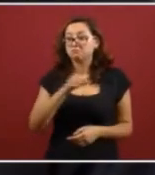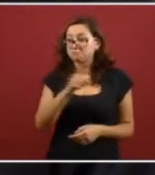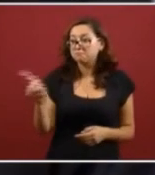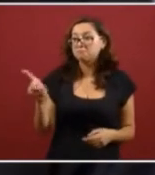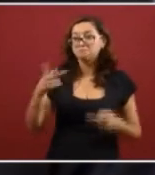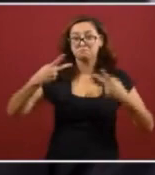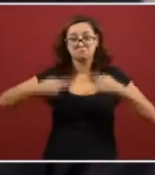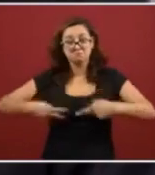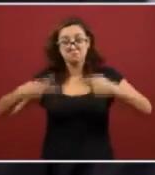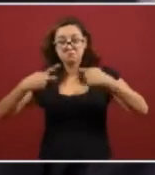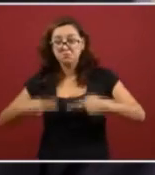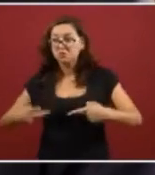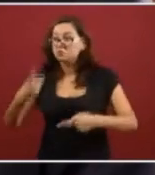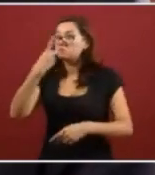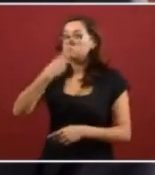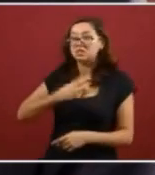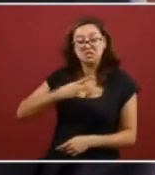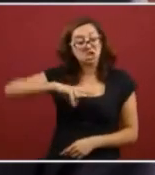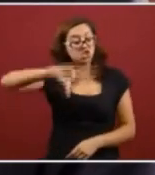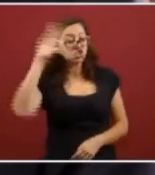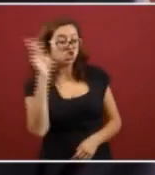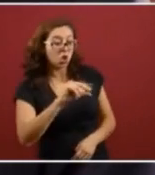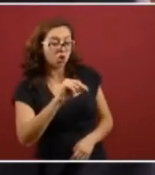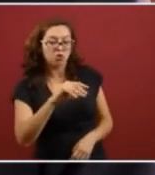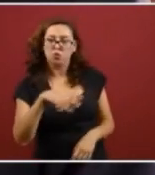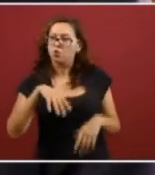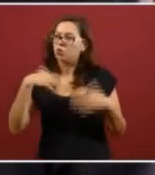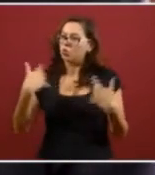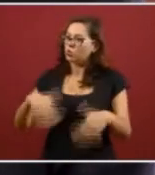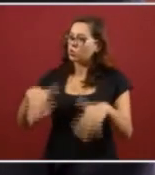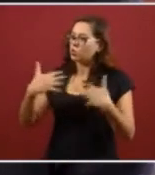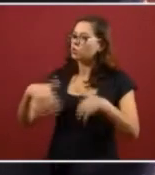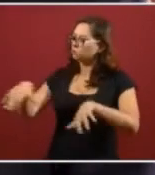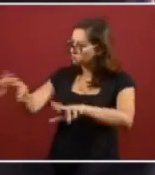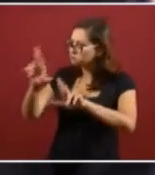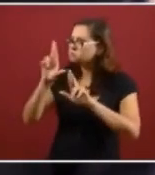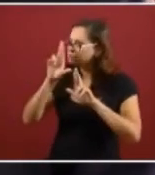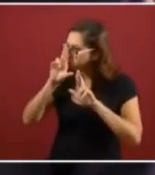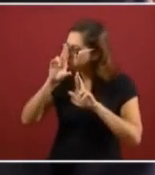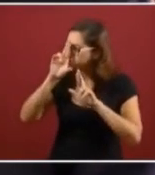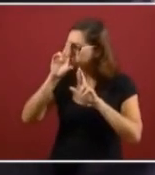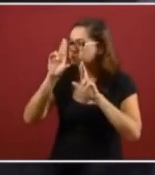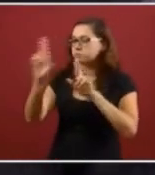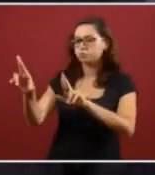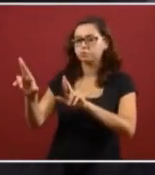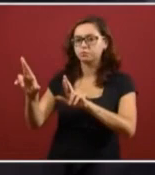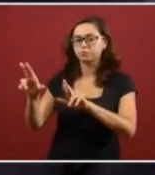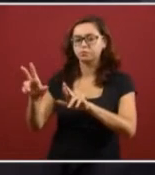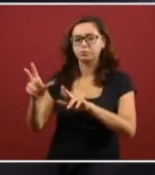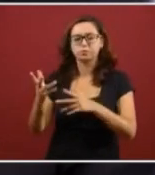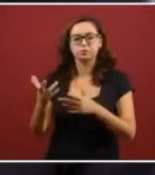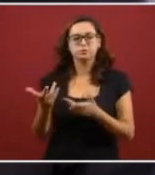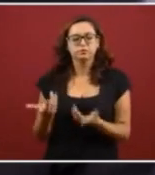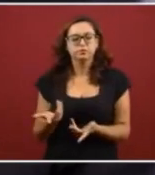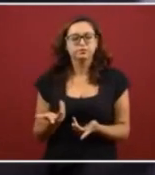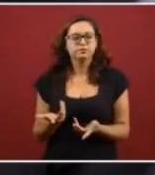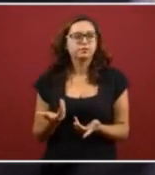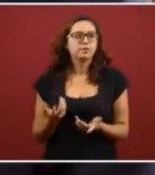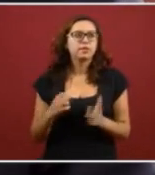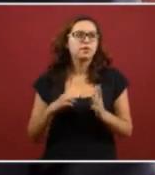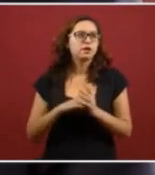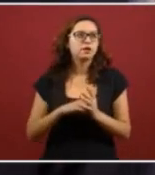¿Qué? Haz eso. That do that. Es como al que